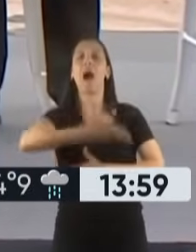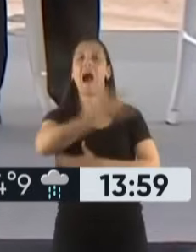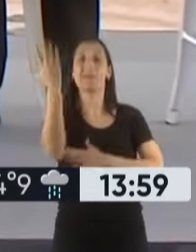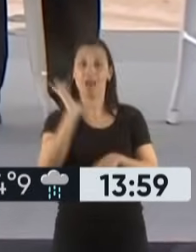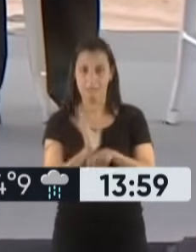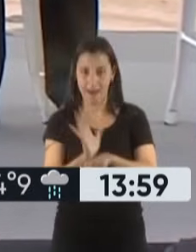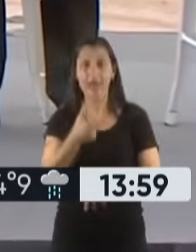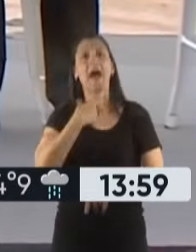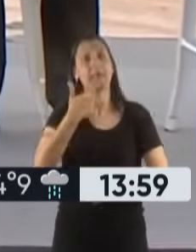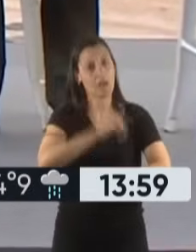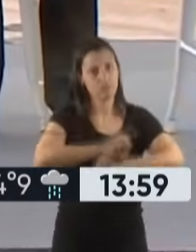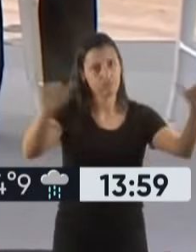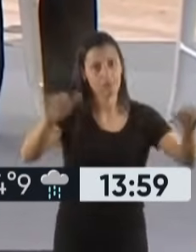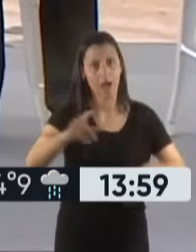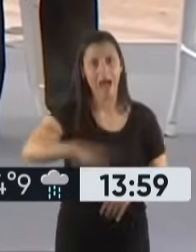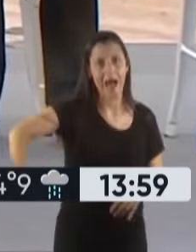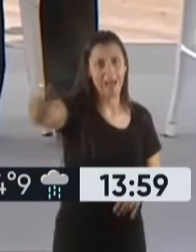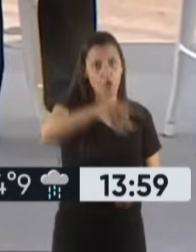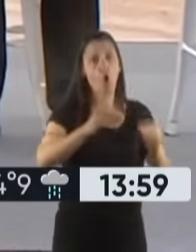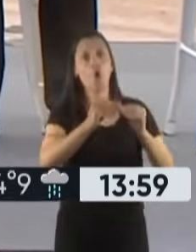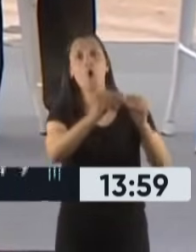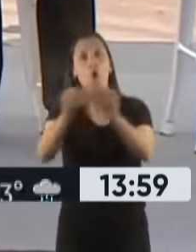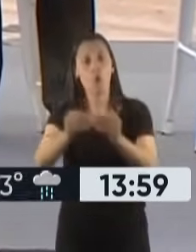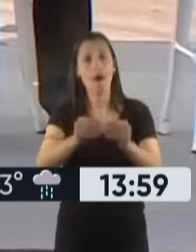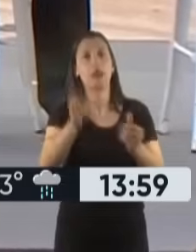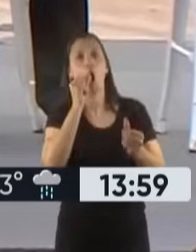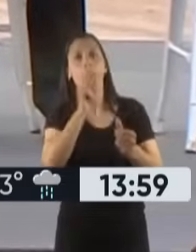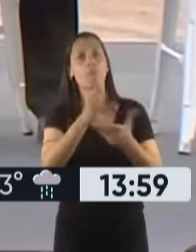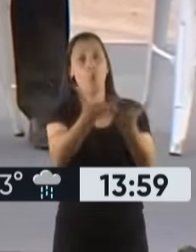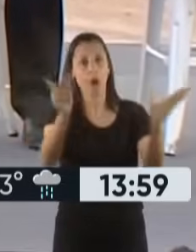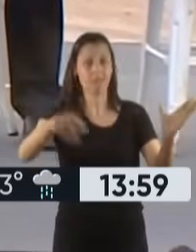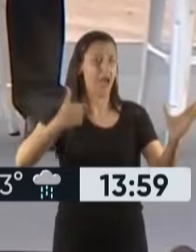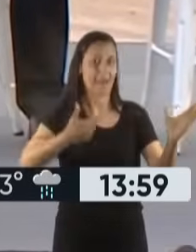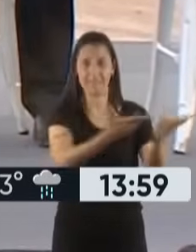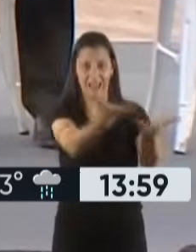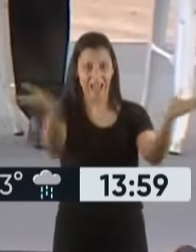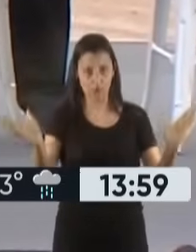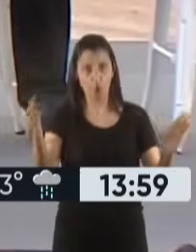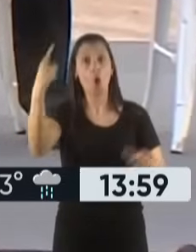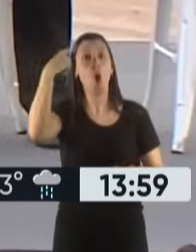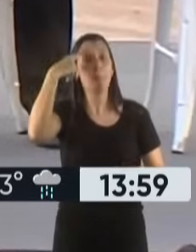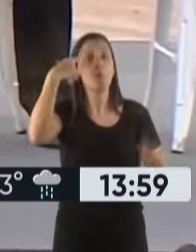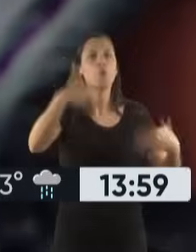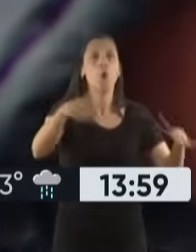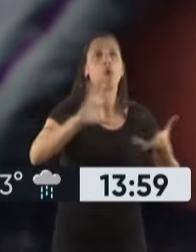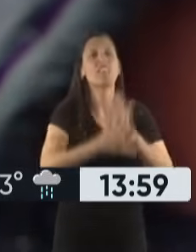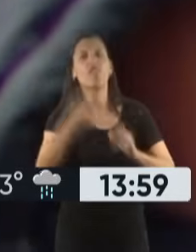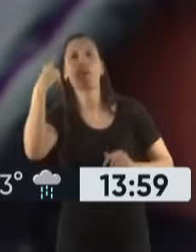Yo quiero decirles algo, compañeros y compañeras argentinos, argentinas, piensen como